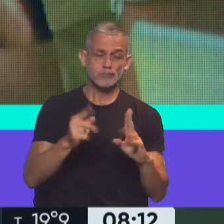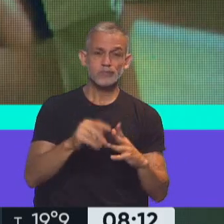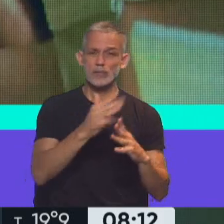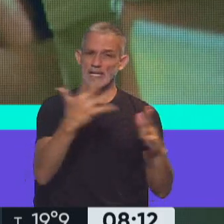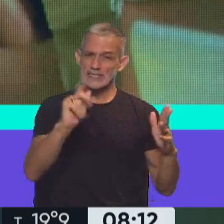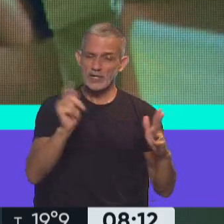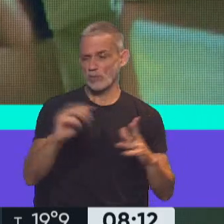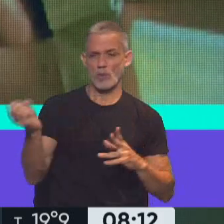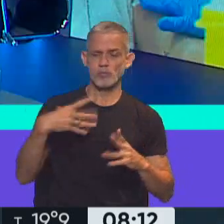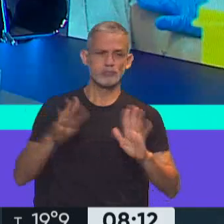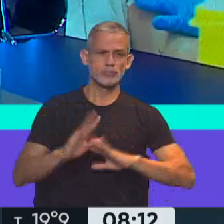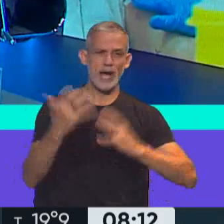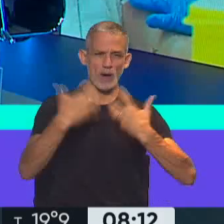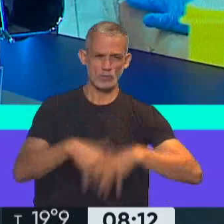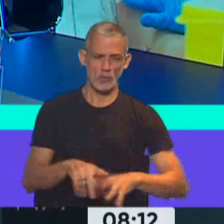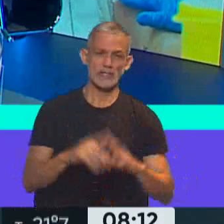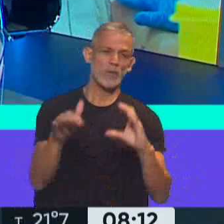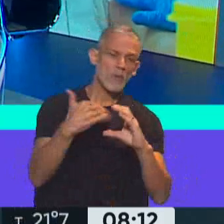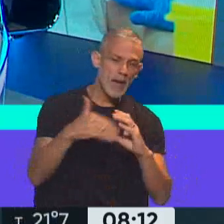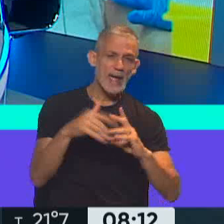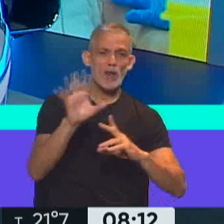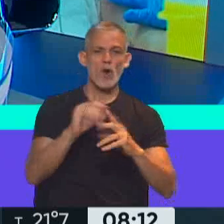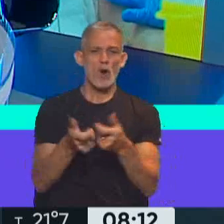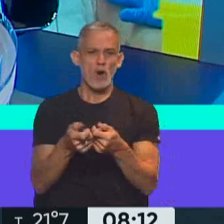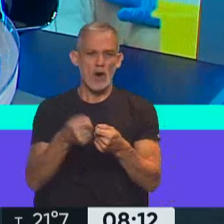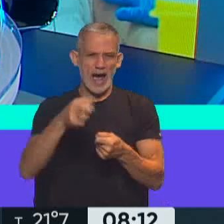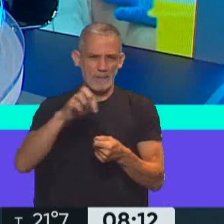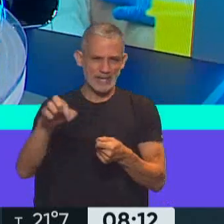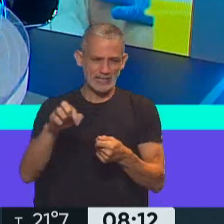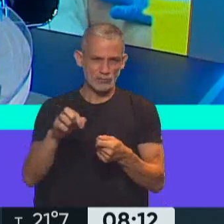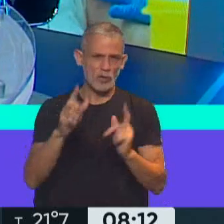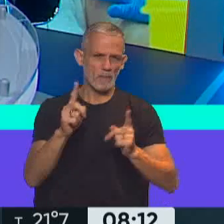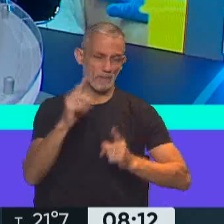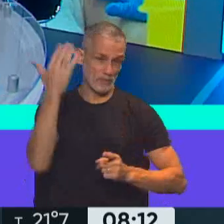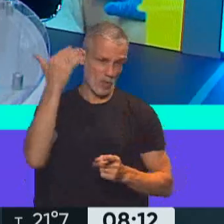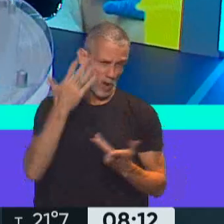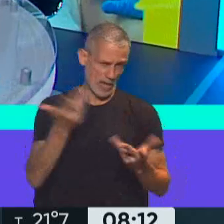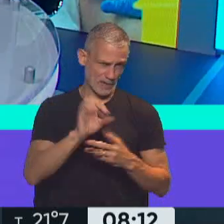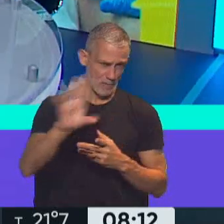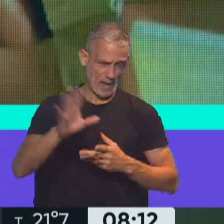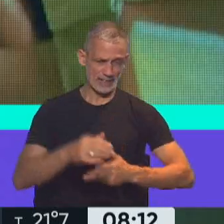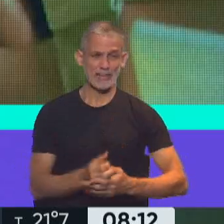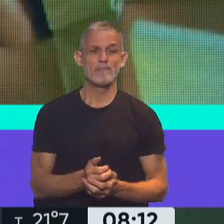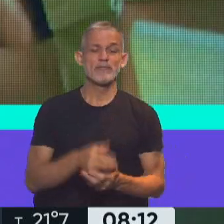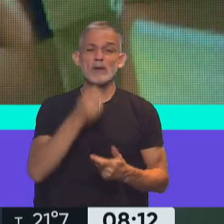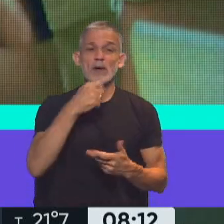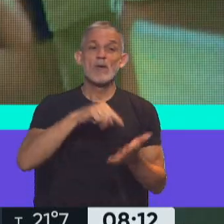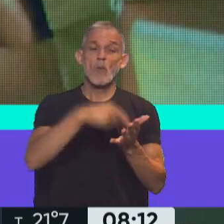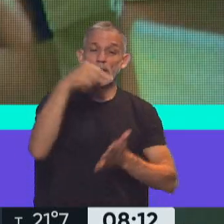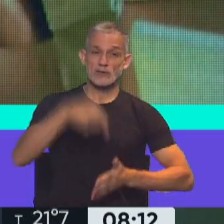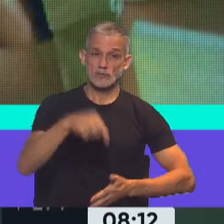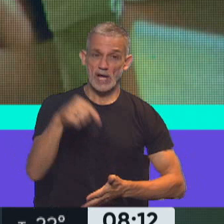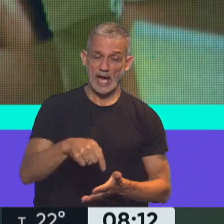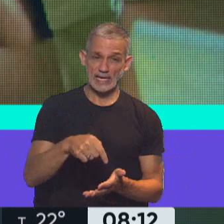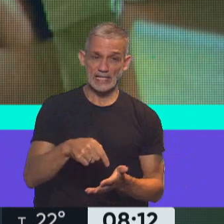tour no va a llegar automáticamente por mail oa través de la aplicación como seguía como era habitual a gente en el caso de la ciudad de buenos